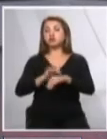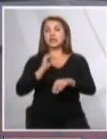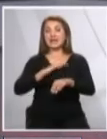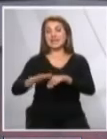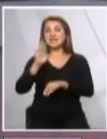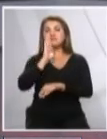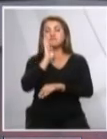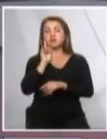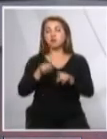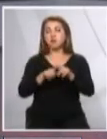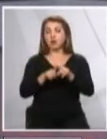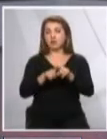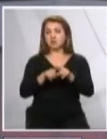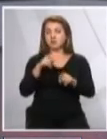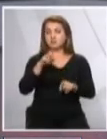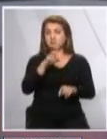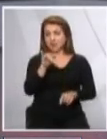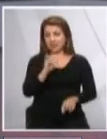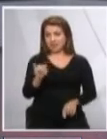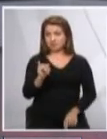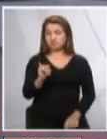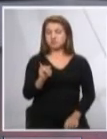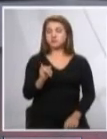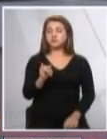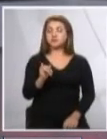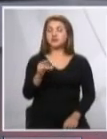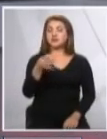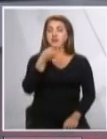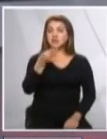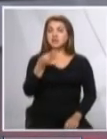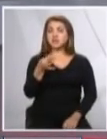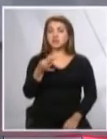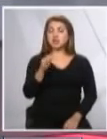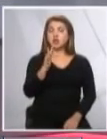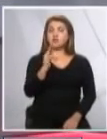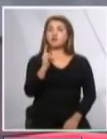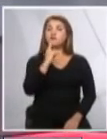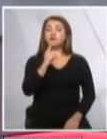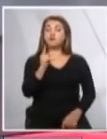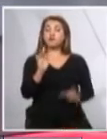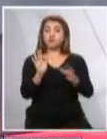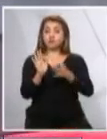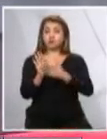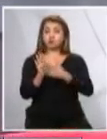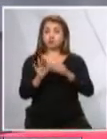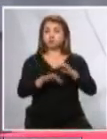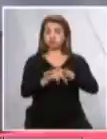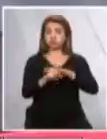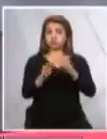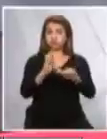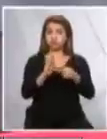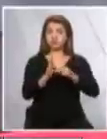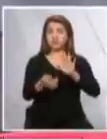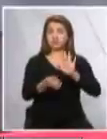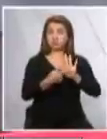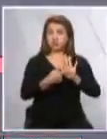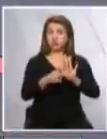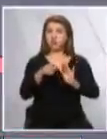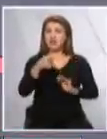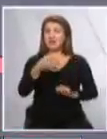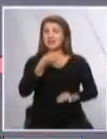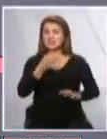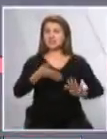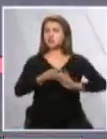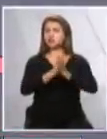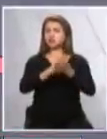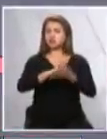el exministro Pérez Lloma? ¿Eludir el FUD, cometer un ilícito tributario? ¿Qué es lo que está diciendo que